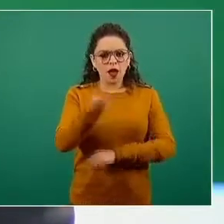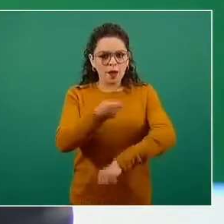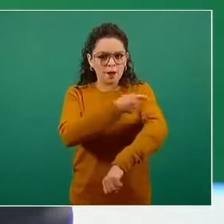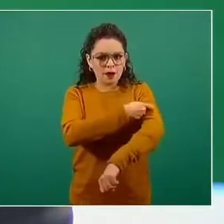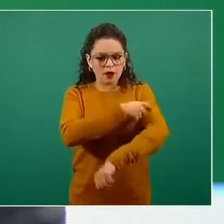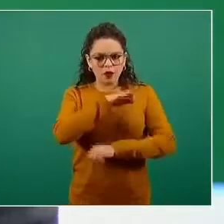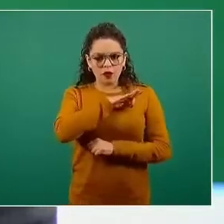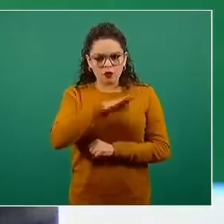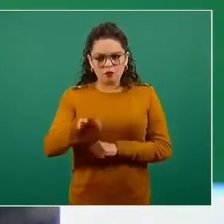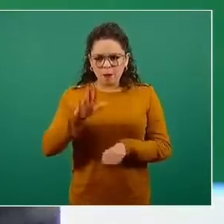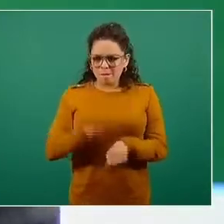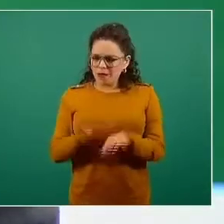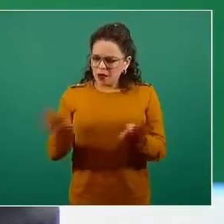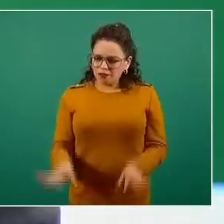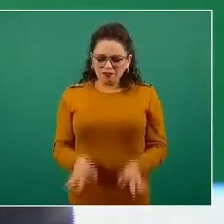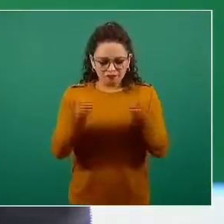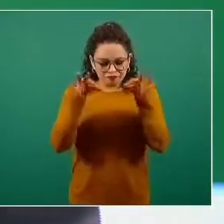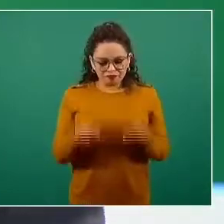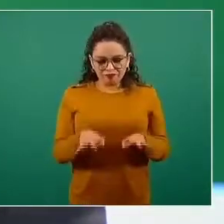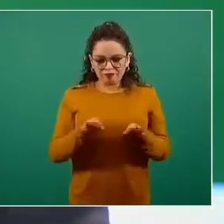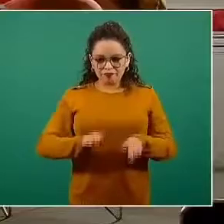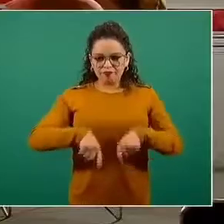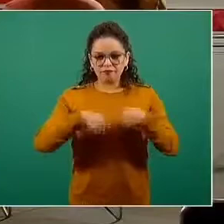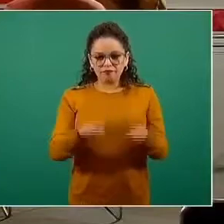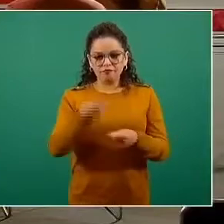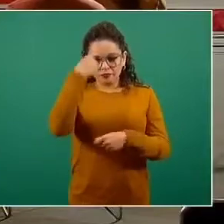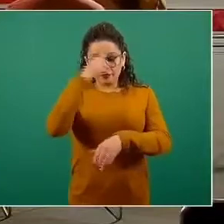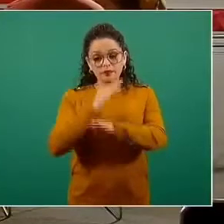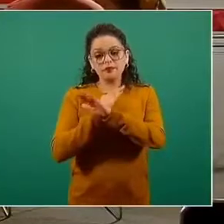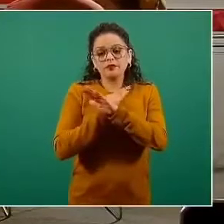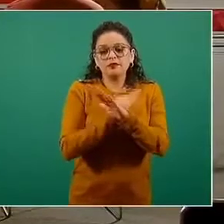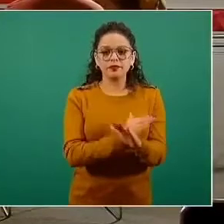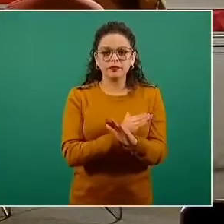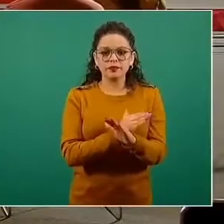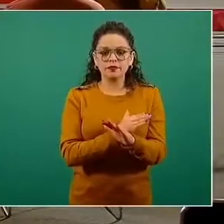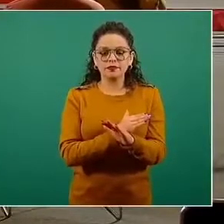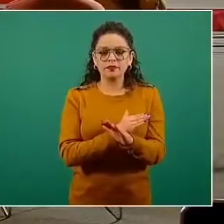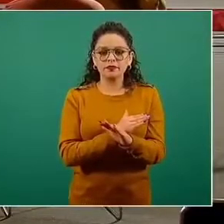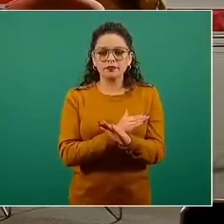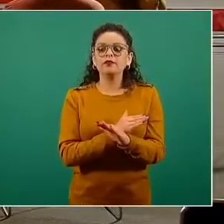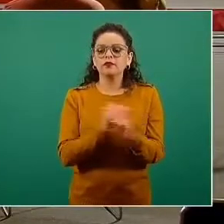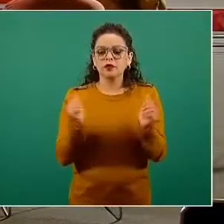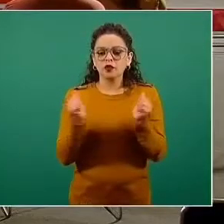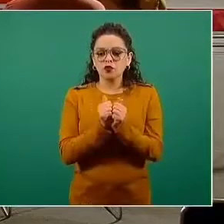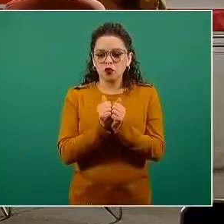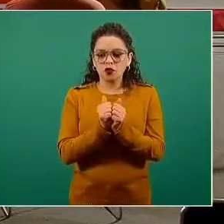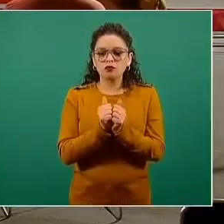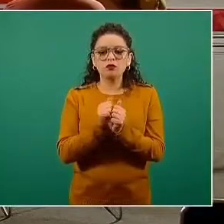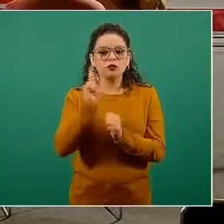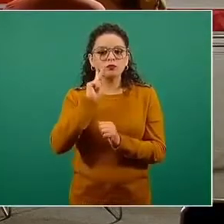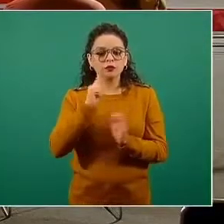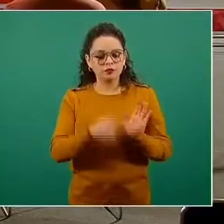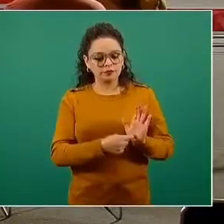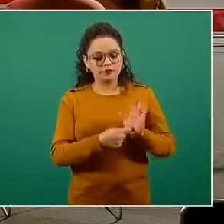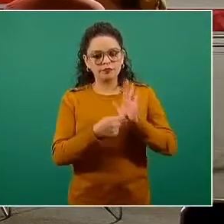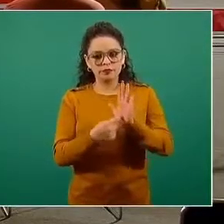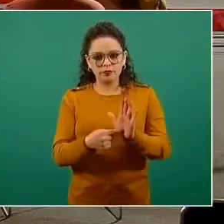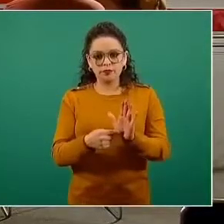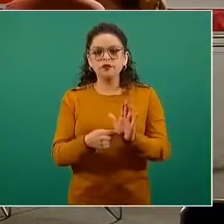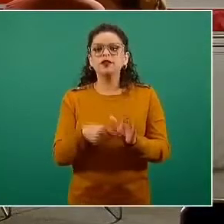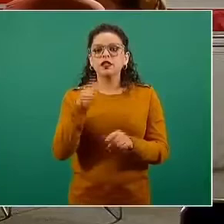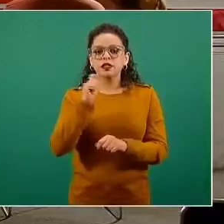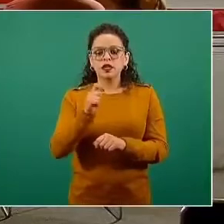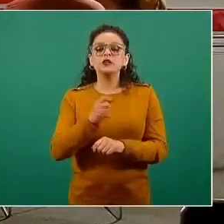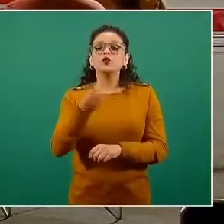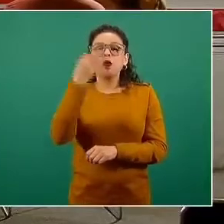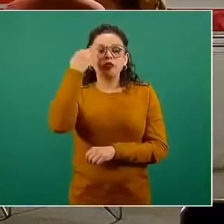alcance su máxima eficacia y posiblemente, con fundamento teórico, tampoco la duración de la inmunidad.